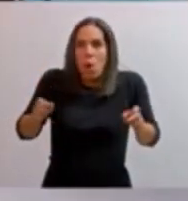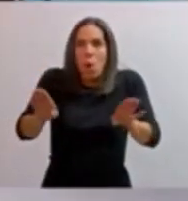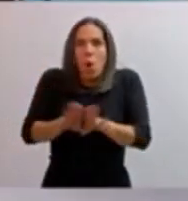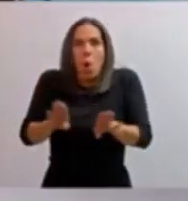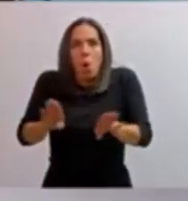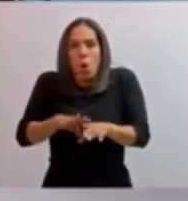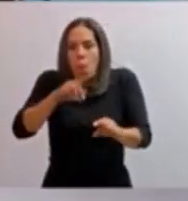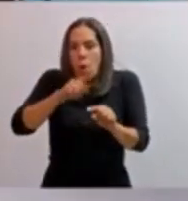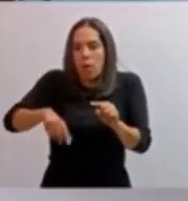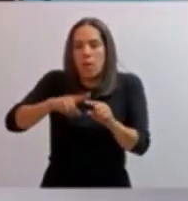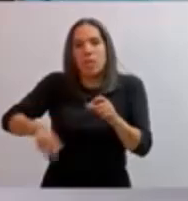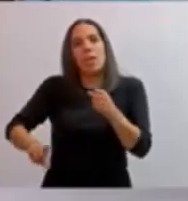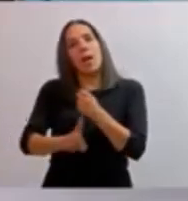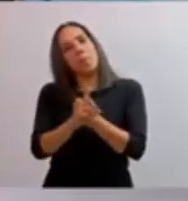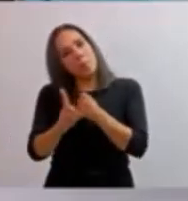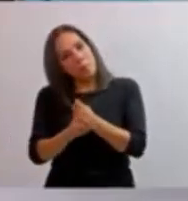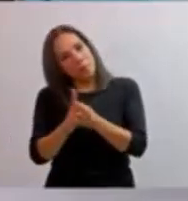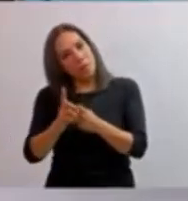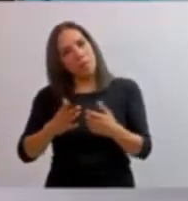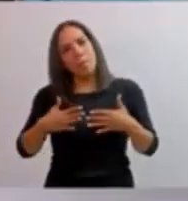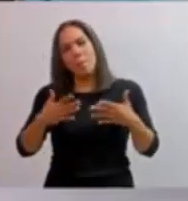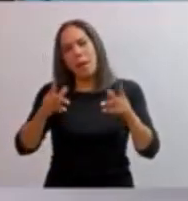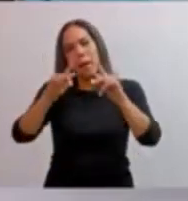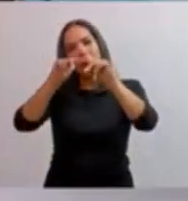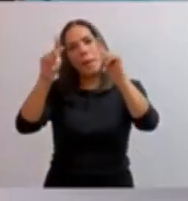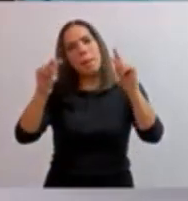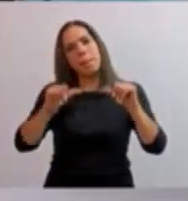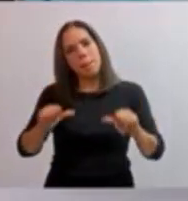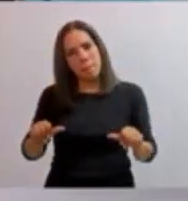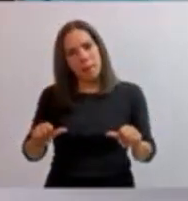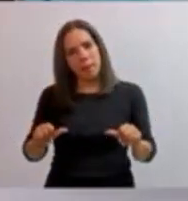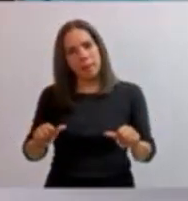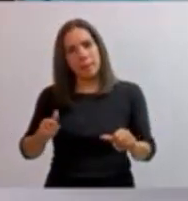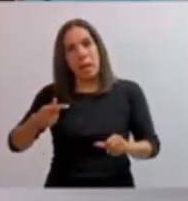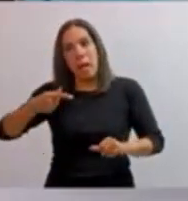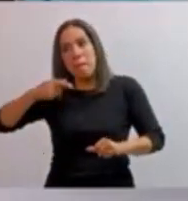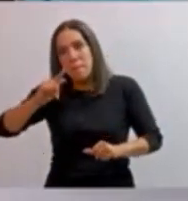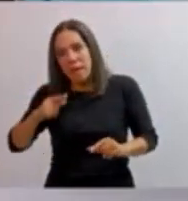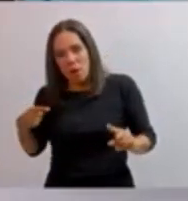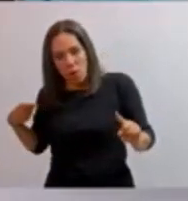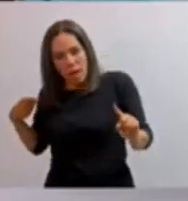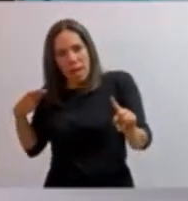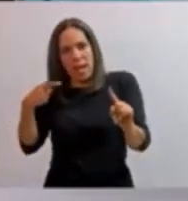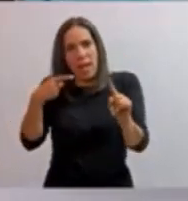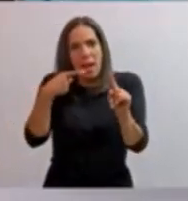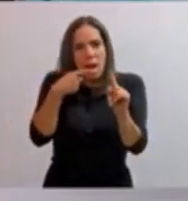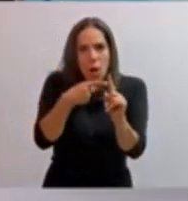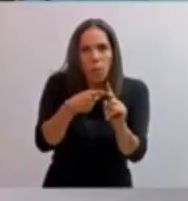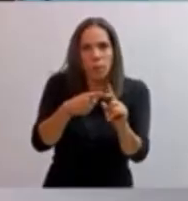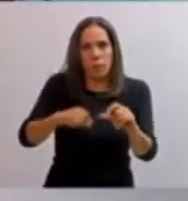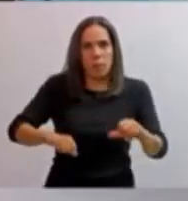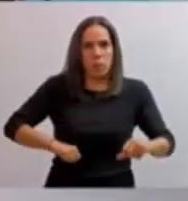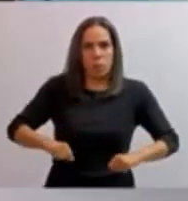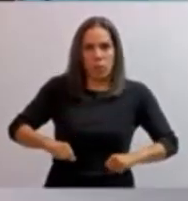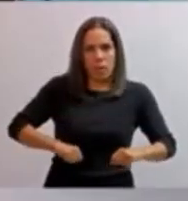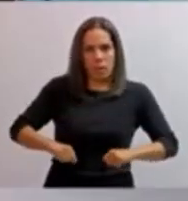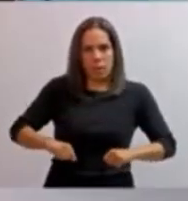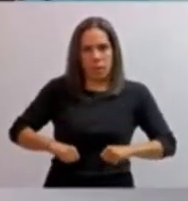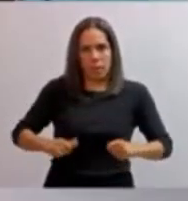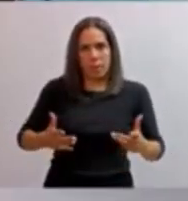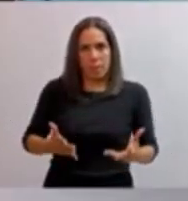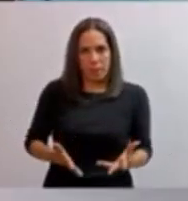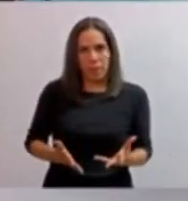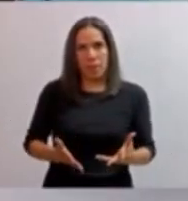manera pacífica, armónica, pero orientados hacia aquellas actividades que, dice